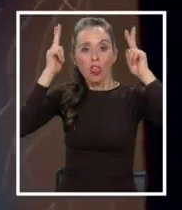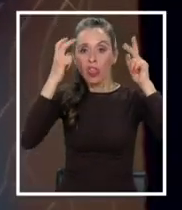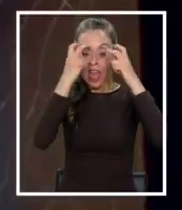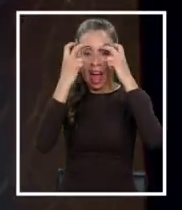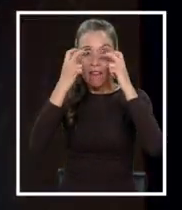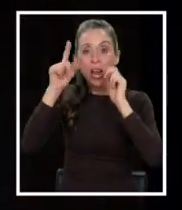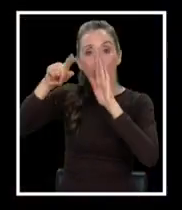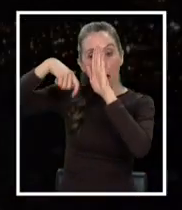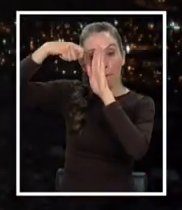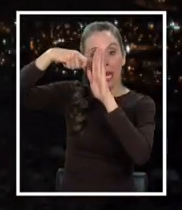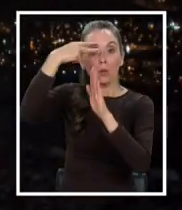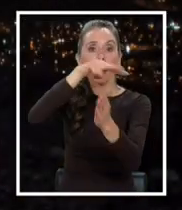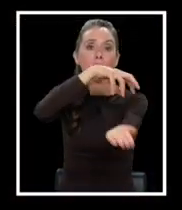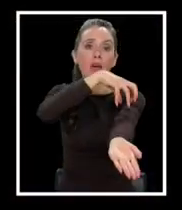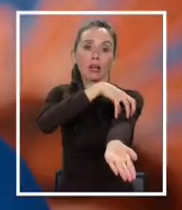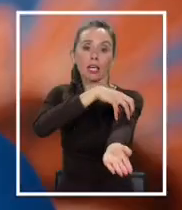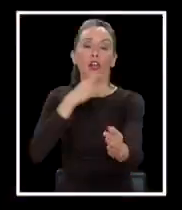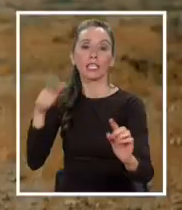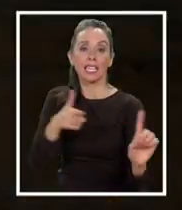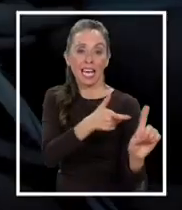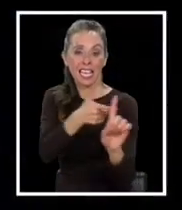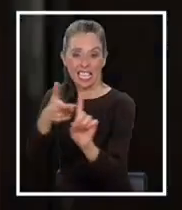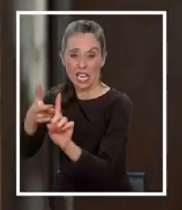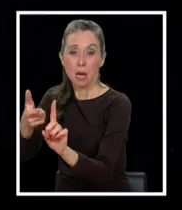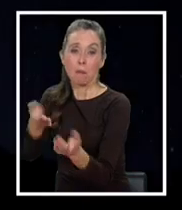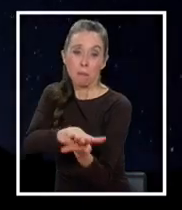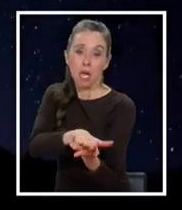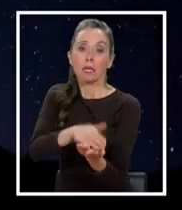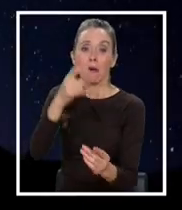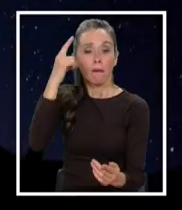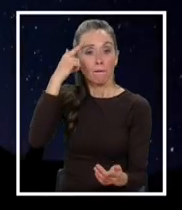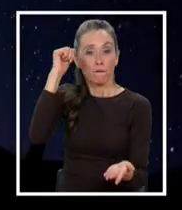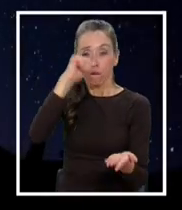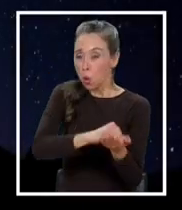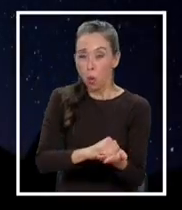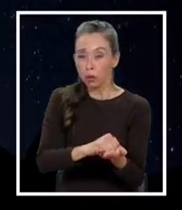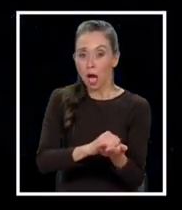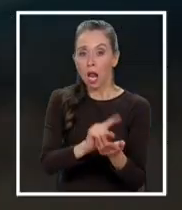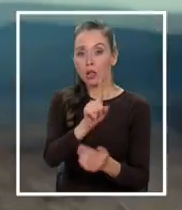regional que busca que estos crímenes brutales no queden en el